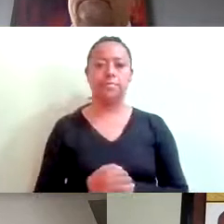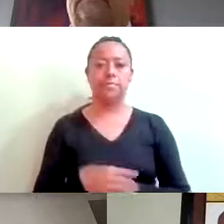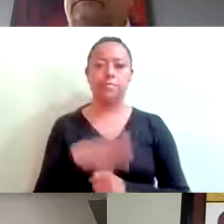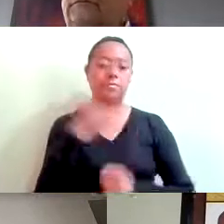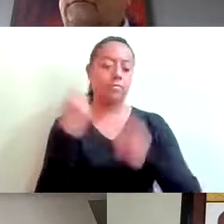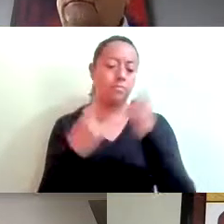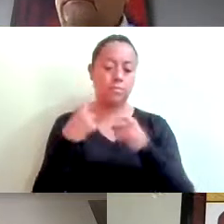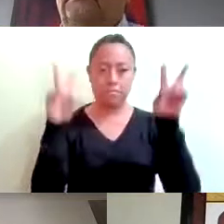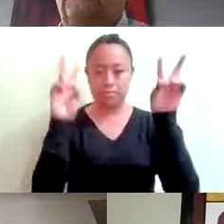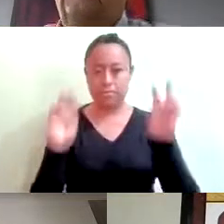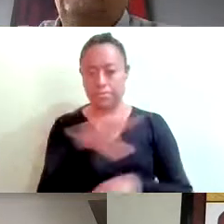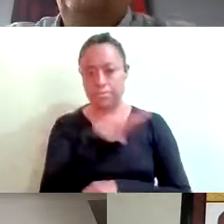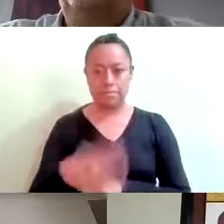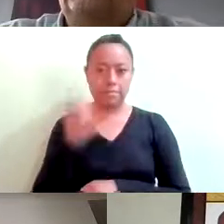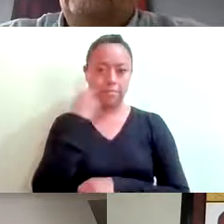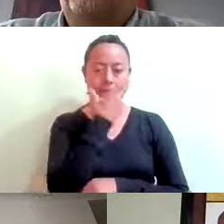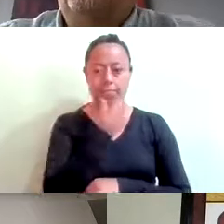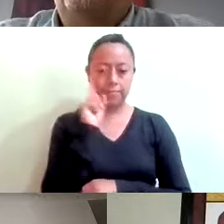general, diputados, diputadas.